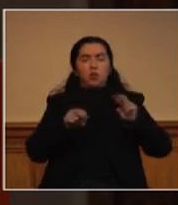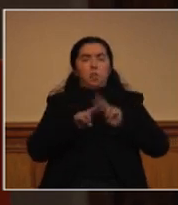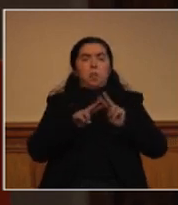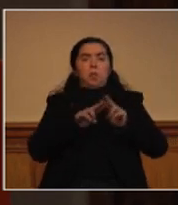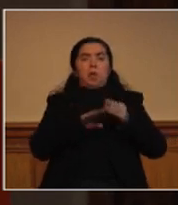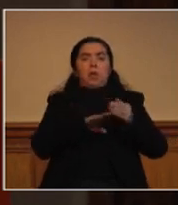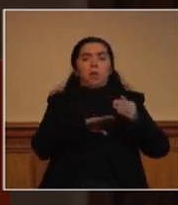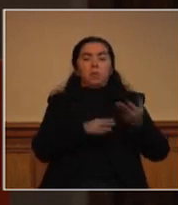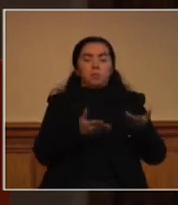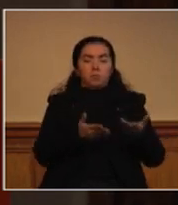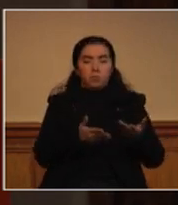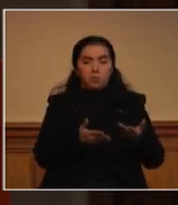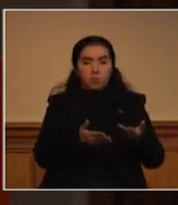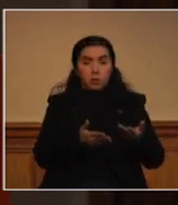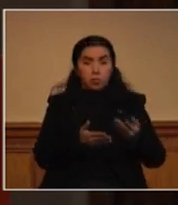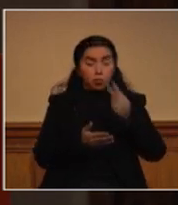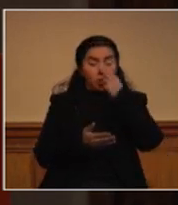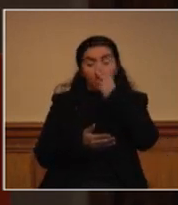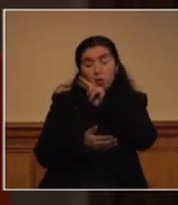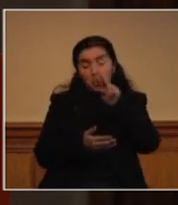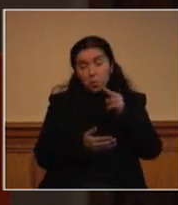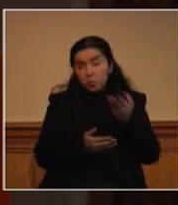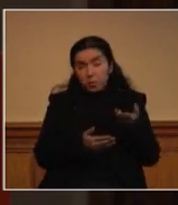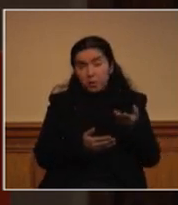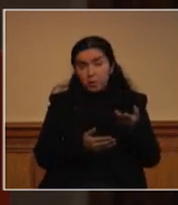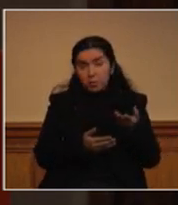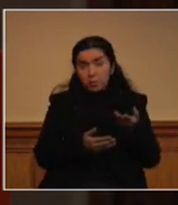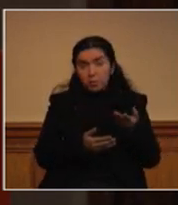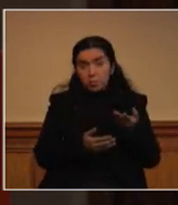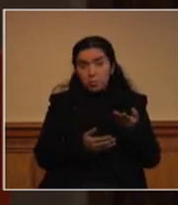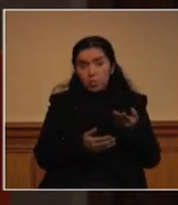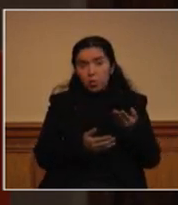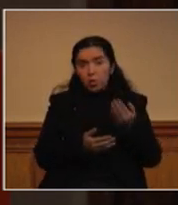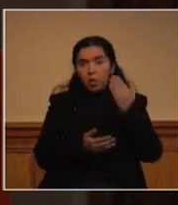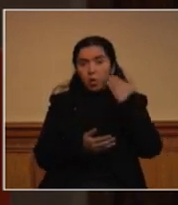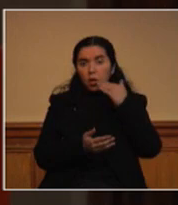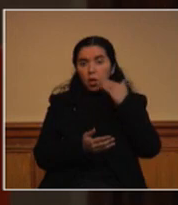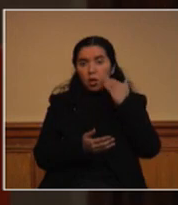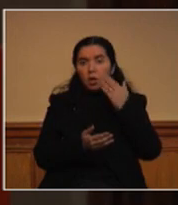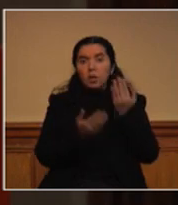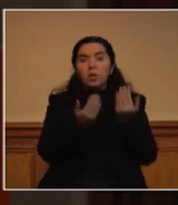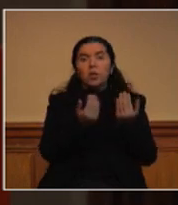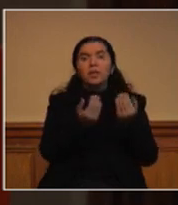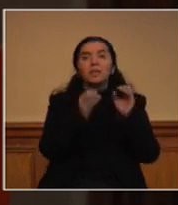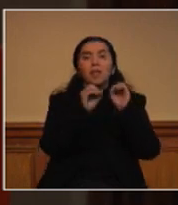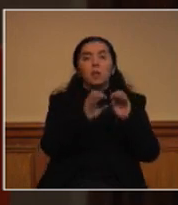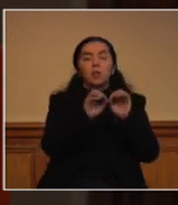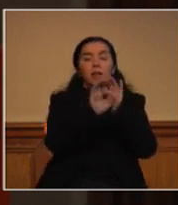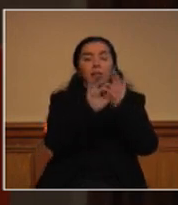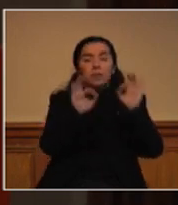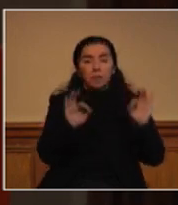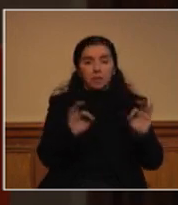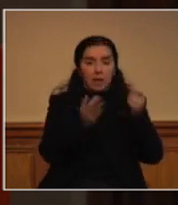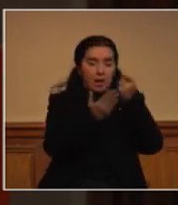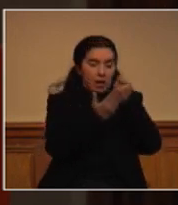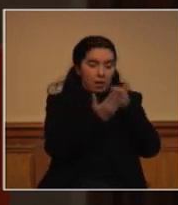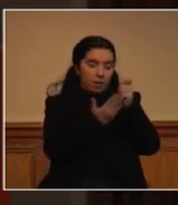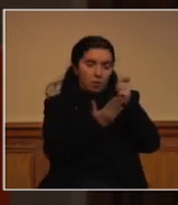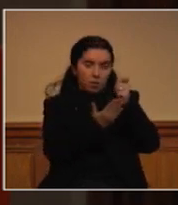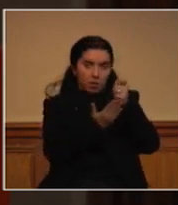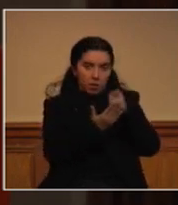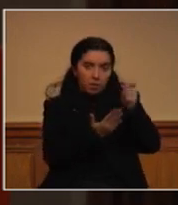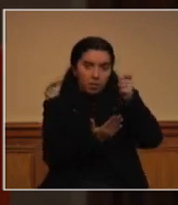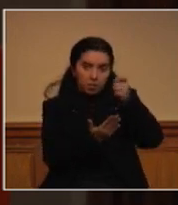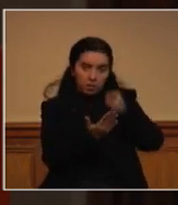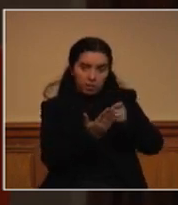a nivel madurativo. Esto lo hemos visto más en los niños con necesidades educativas especiales, donde se evaluaba si el niño